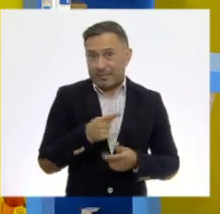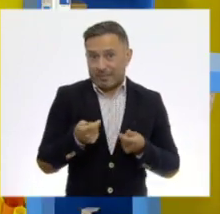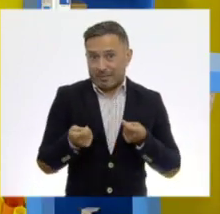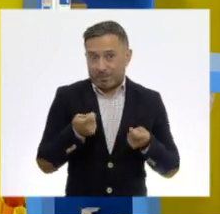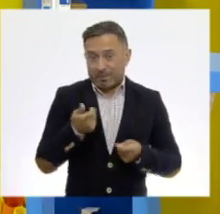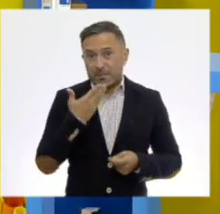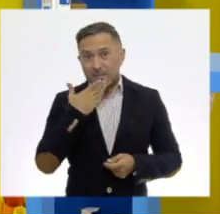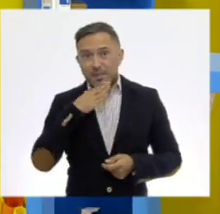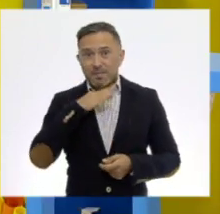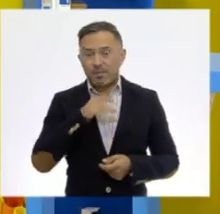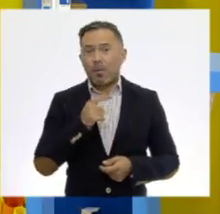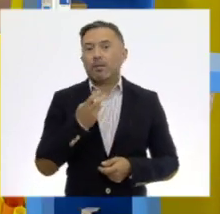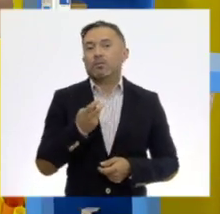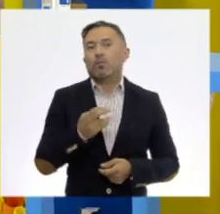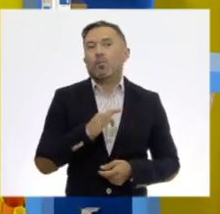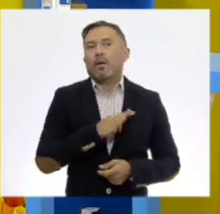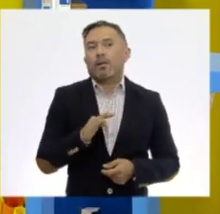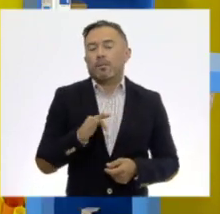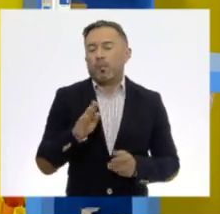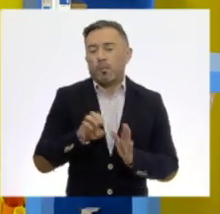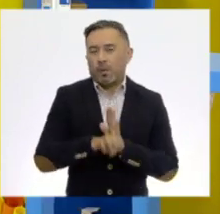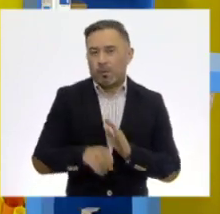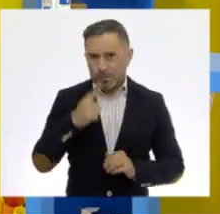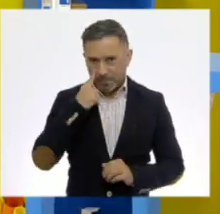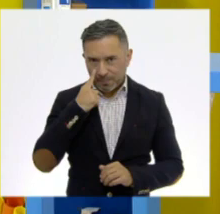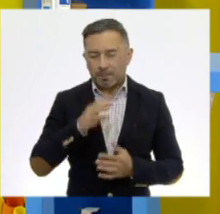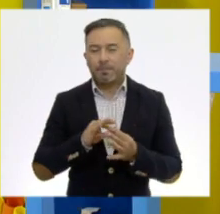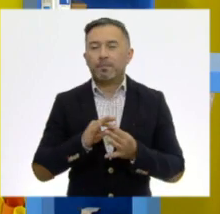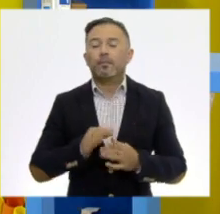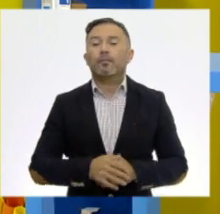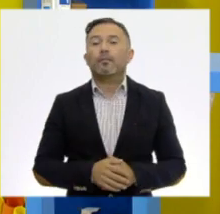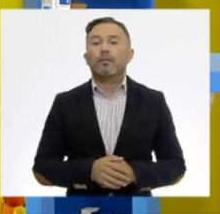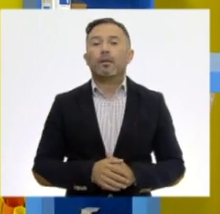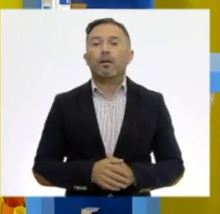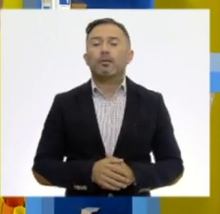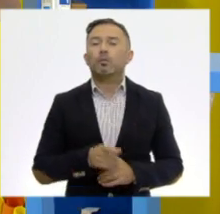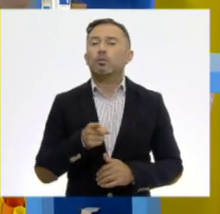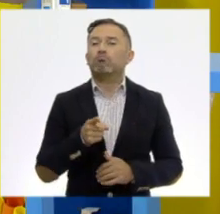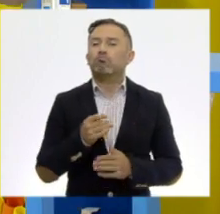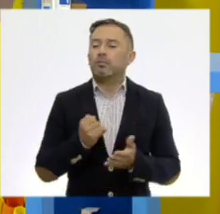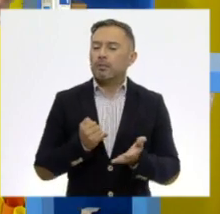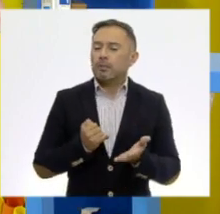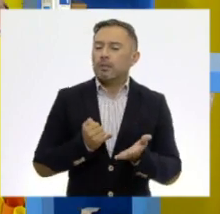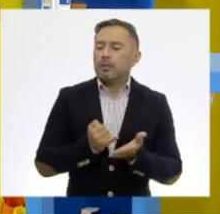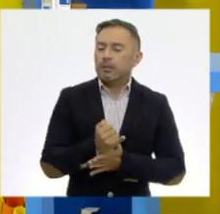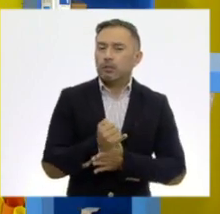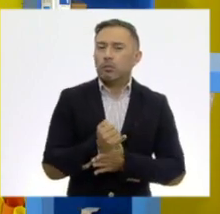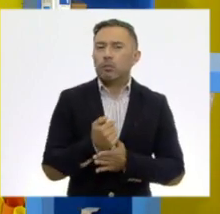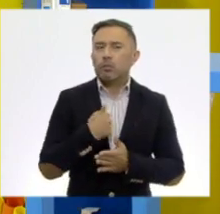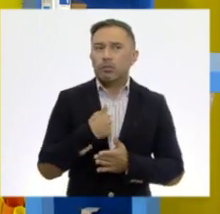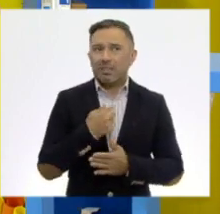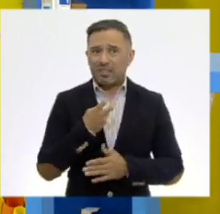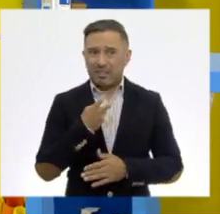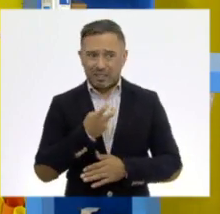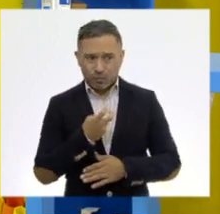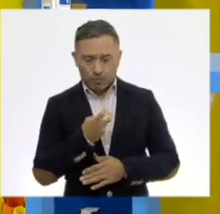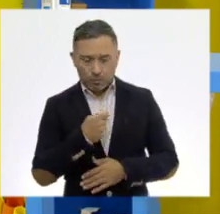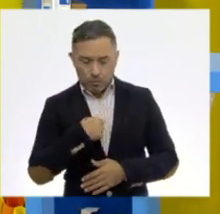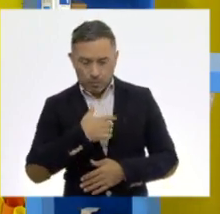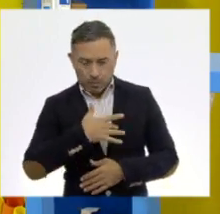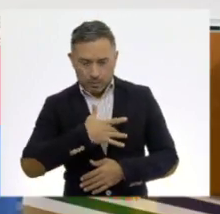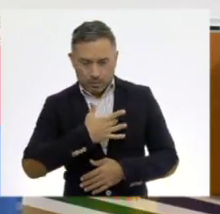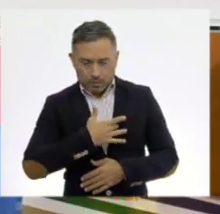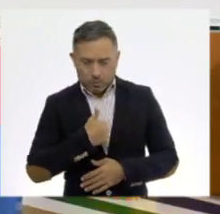vamos a actuar en consecuencia. Es decir, es como vamos a decidir qué hacer con todo eso que